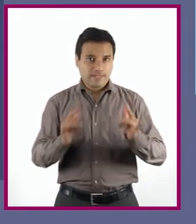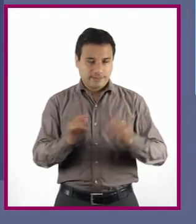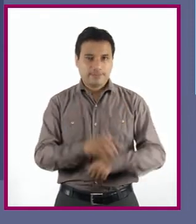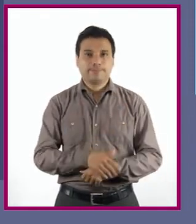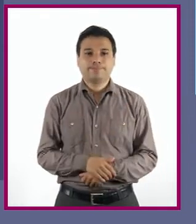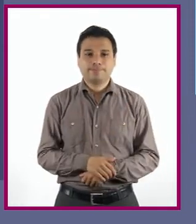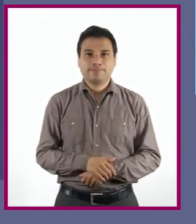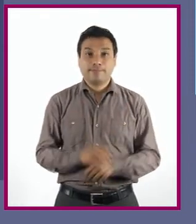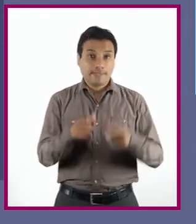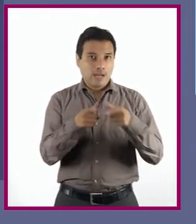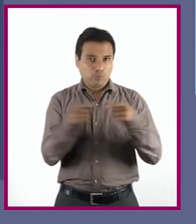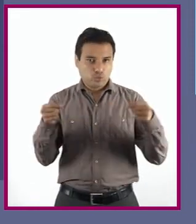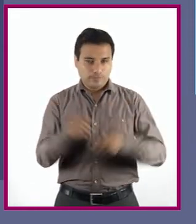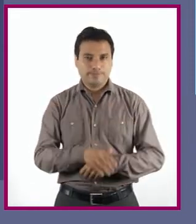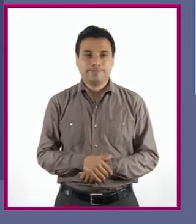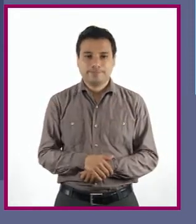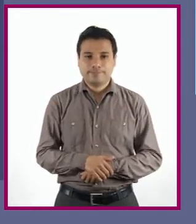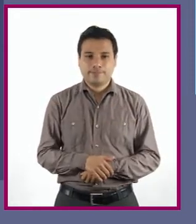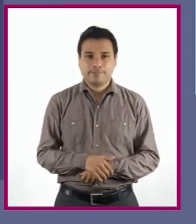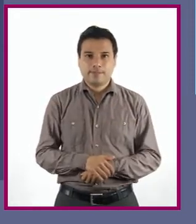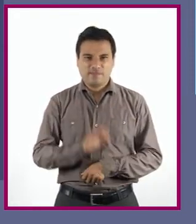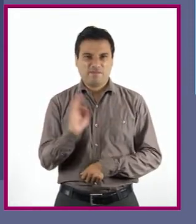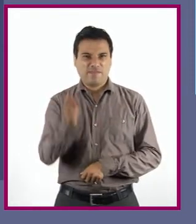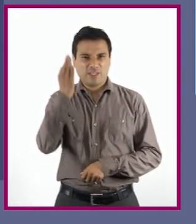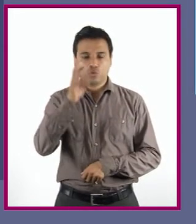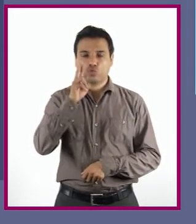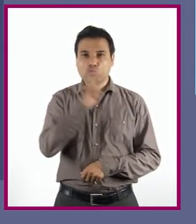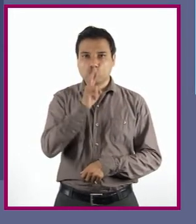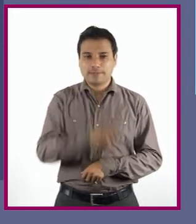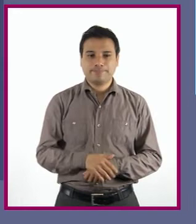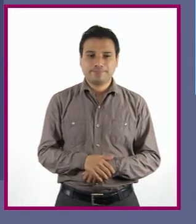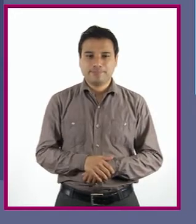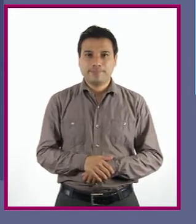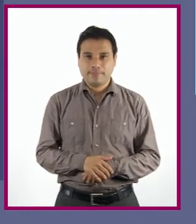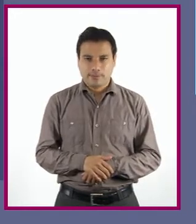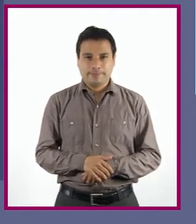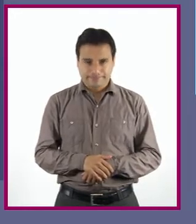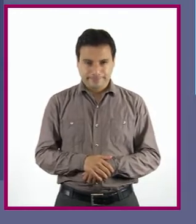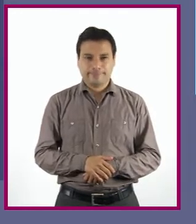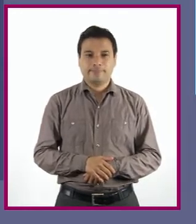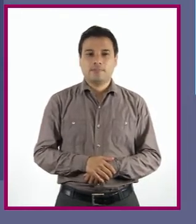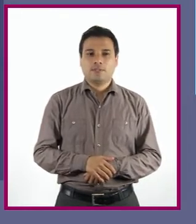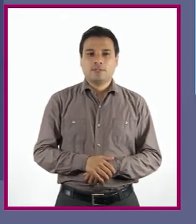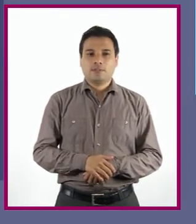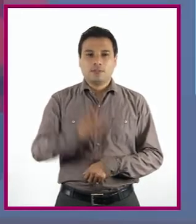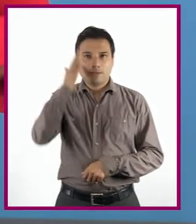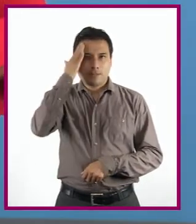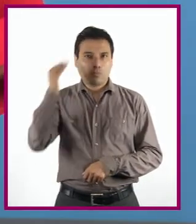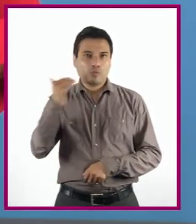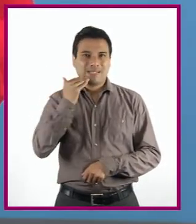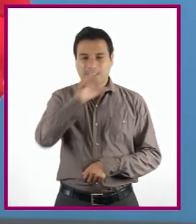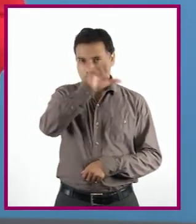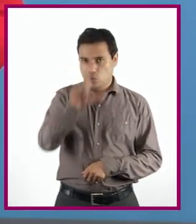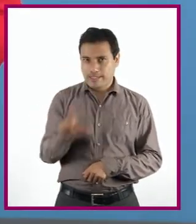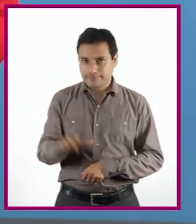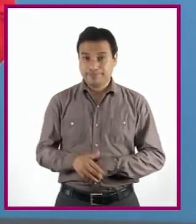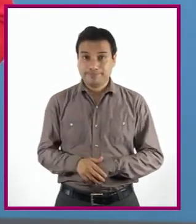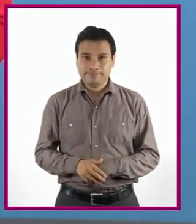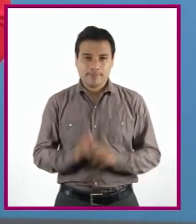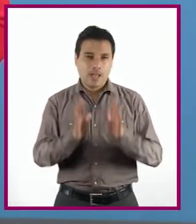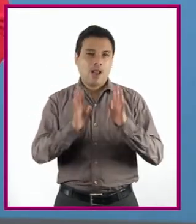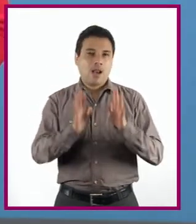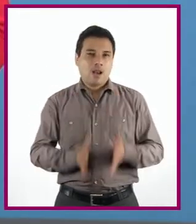Francia, Japón, Federación Rusa y República de Corea. Va quedando claro que